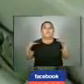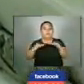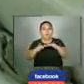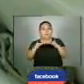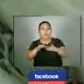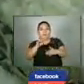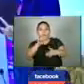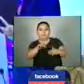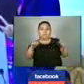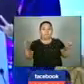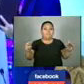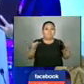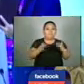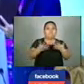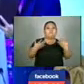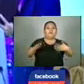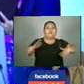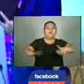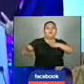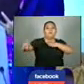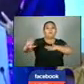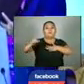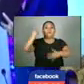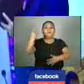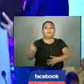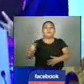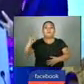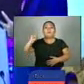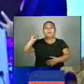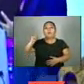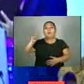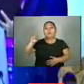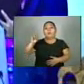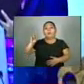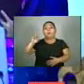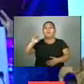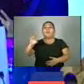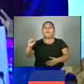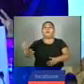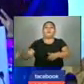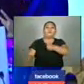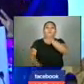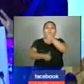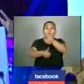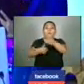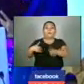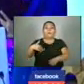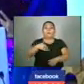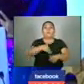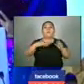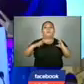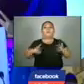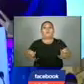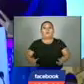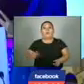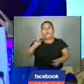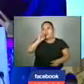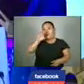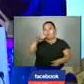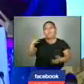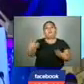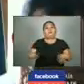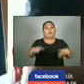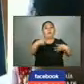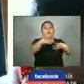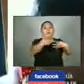durante el evento también fue juramentado Andrés Amador como miembro suplente del Ministerio de Gobernación y quien aseguró que con esta ley de